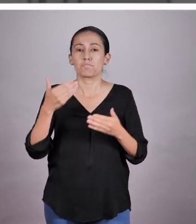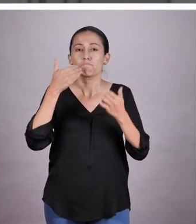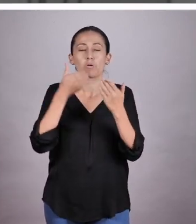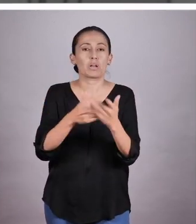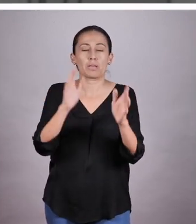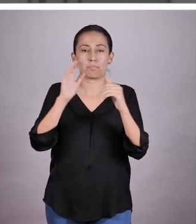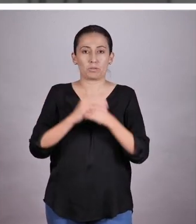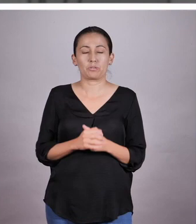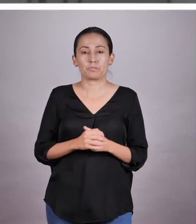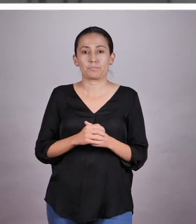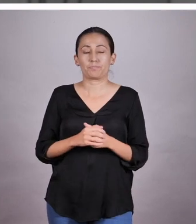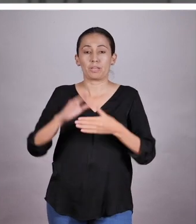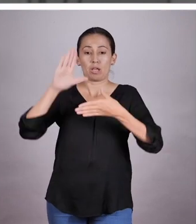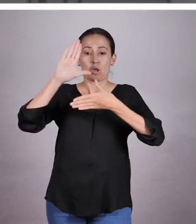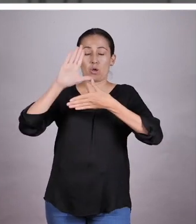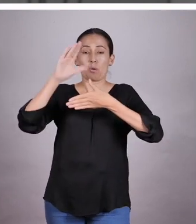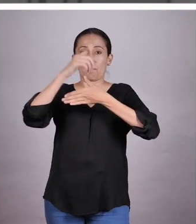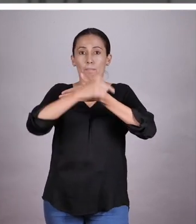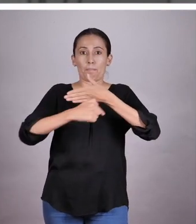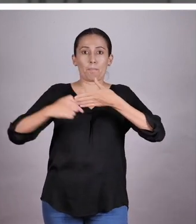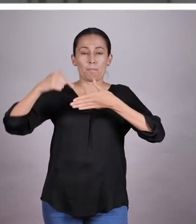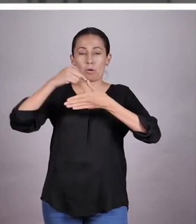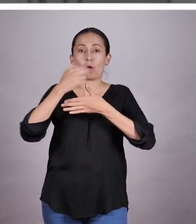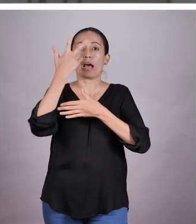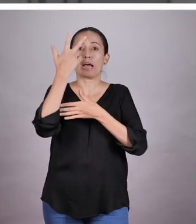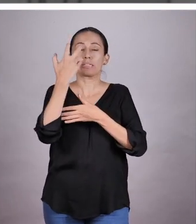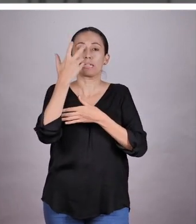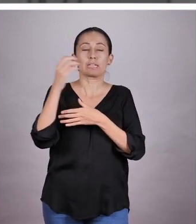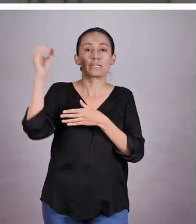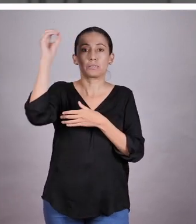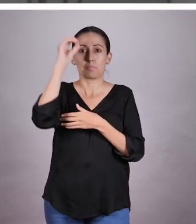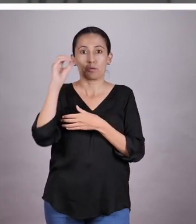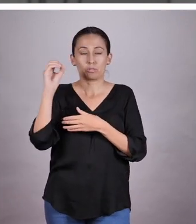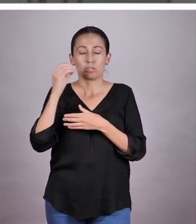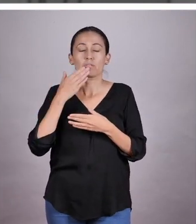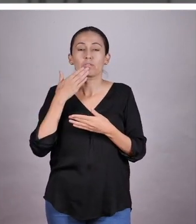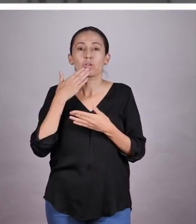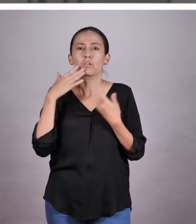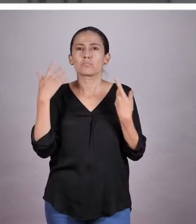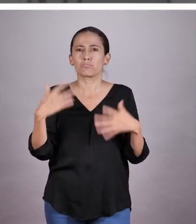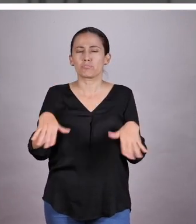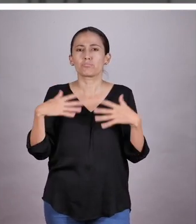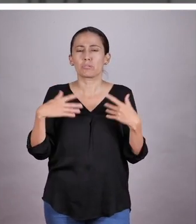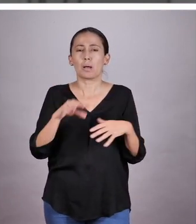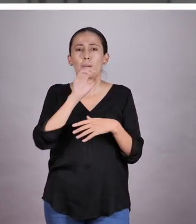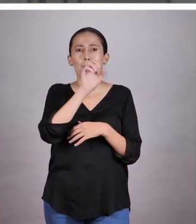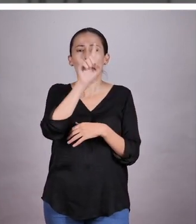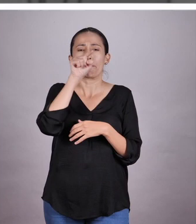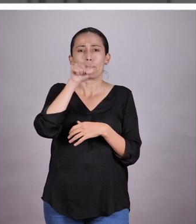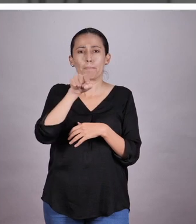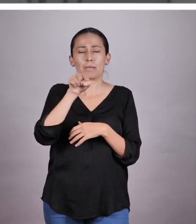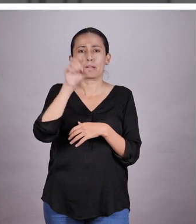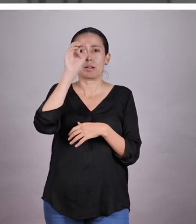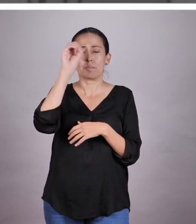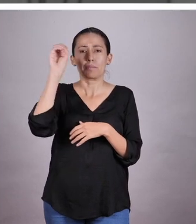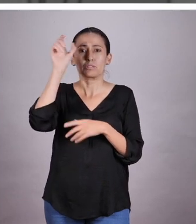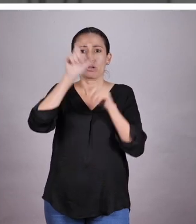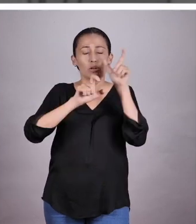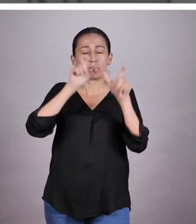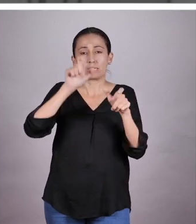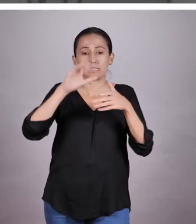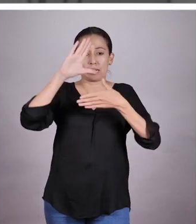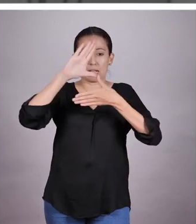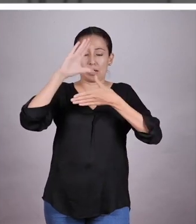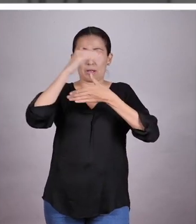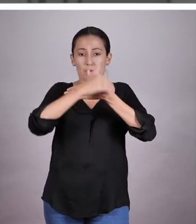ejemplo, nuestra bella América ocupa el 13% de la población mundial. Somos 1.000 millones de habitantes. Desde luego,